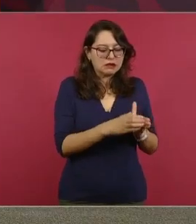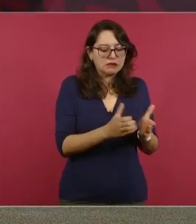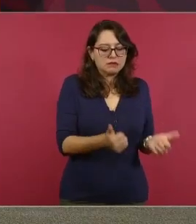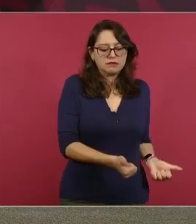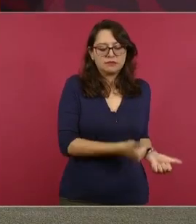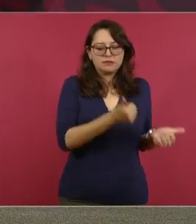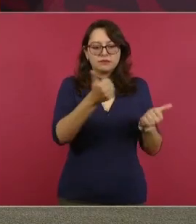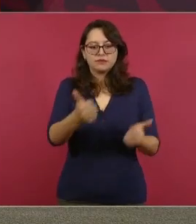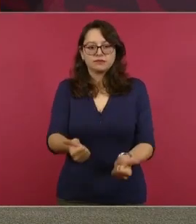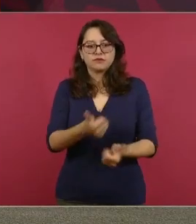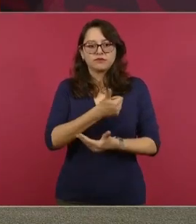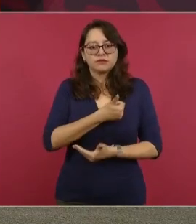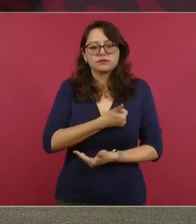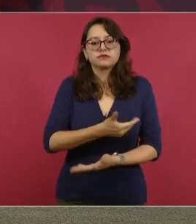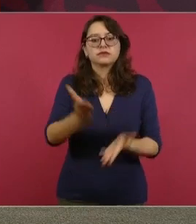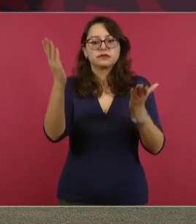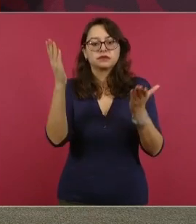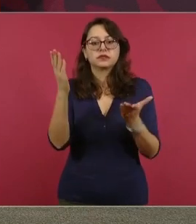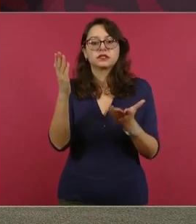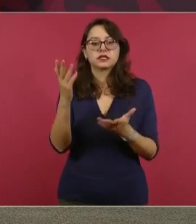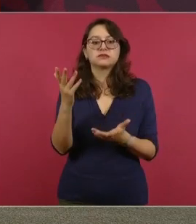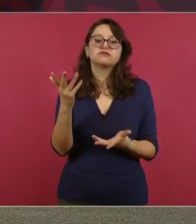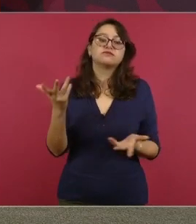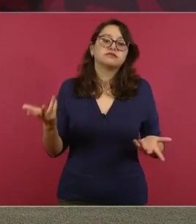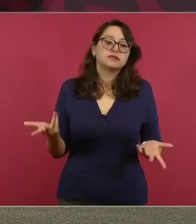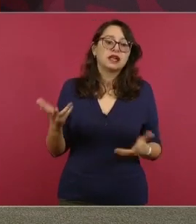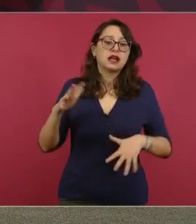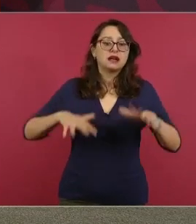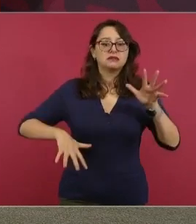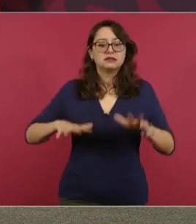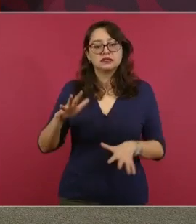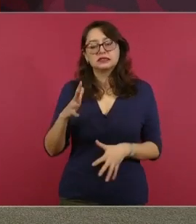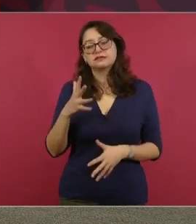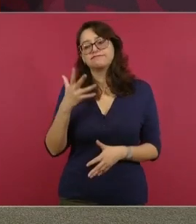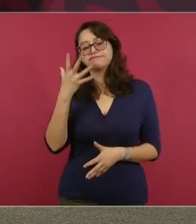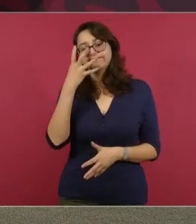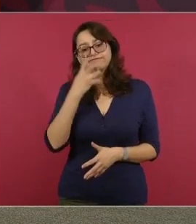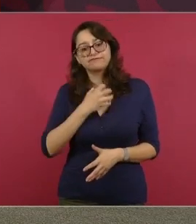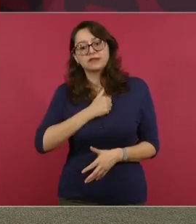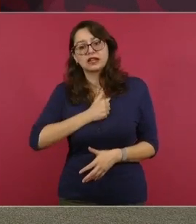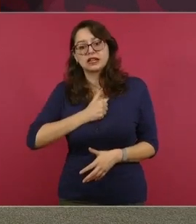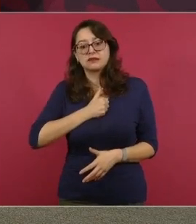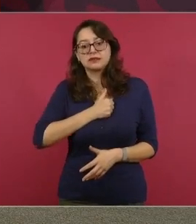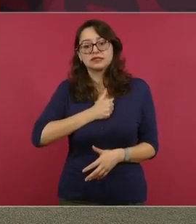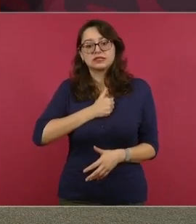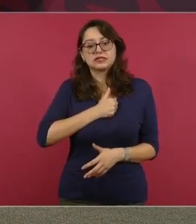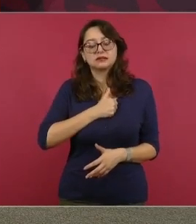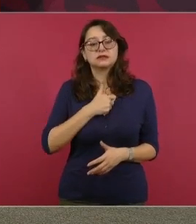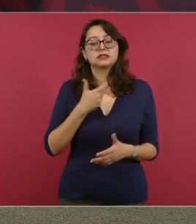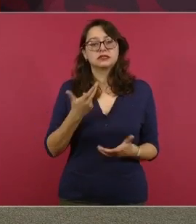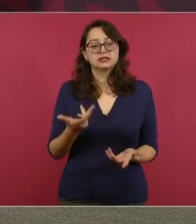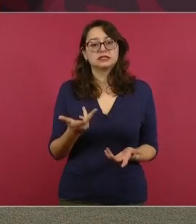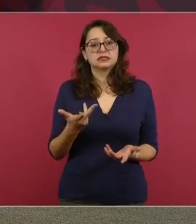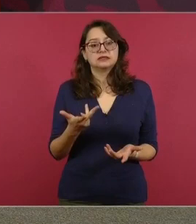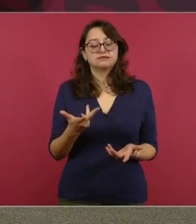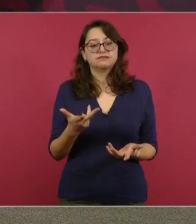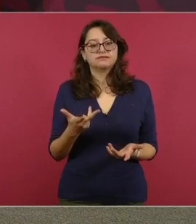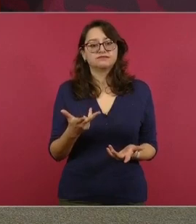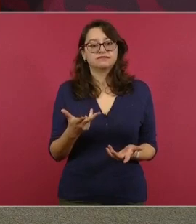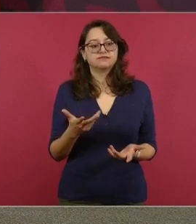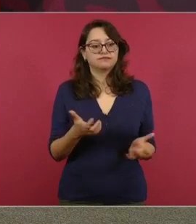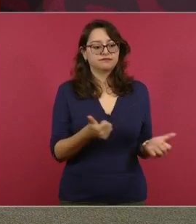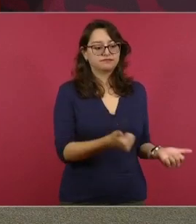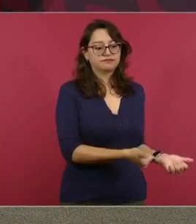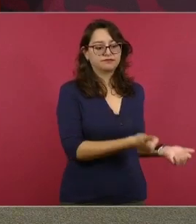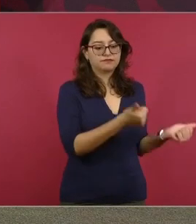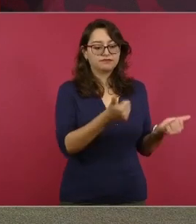experiencia, lamentablemente, en estos casos, queremos que la distribución de las despensas